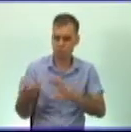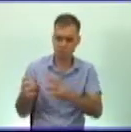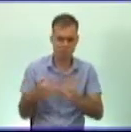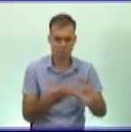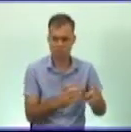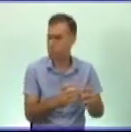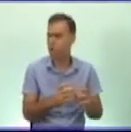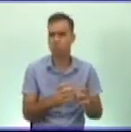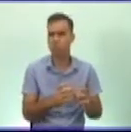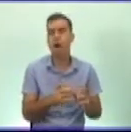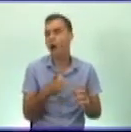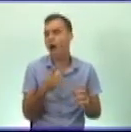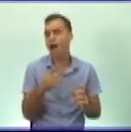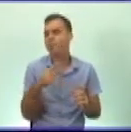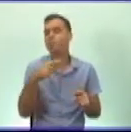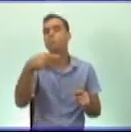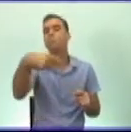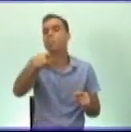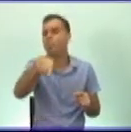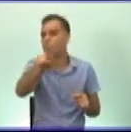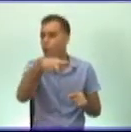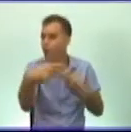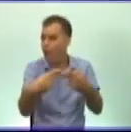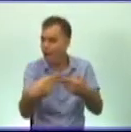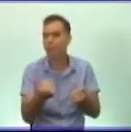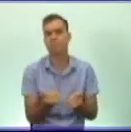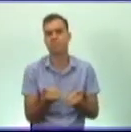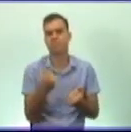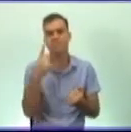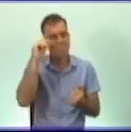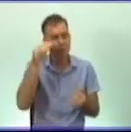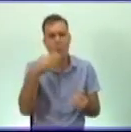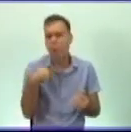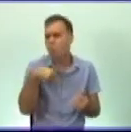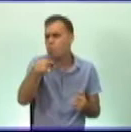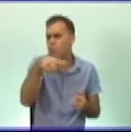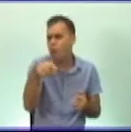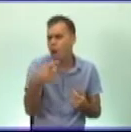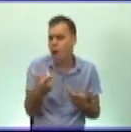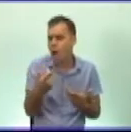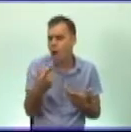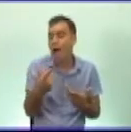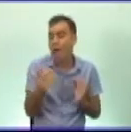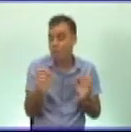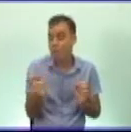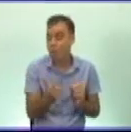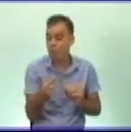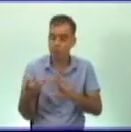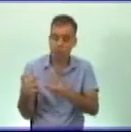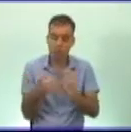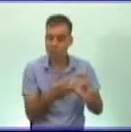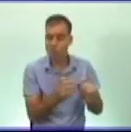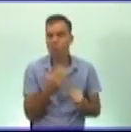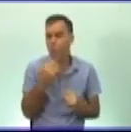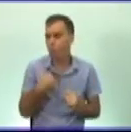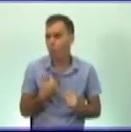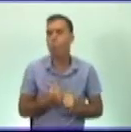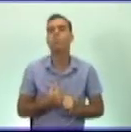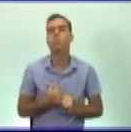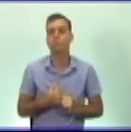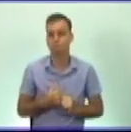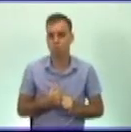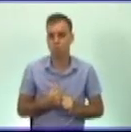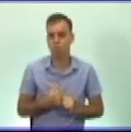cómo ustedes van a expresar el área lateral del cilindro que me estaban pidiendo en 2 cifras esenciales. Si consideran que